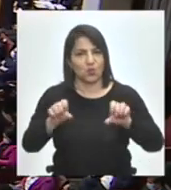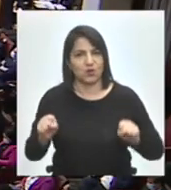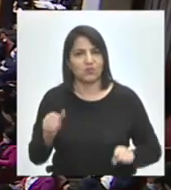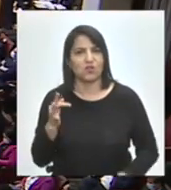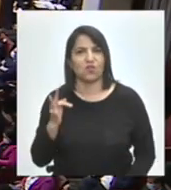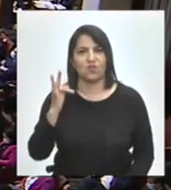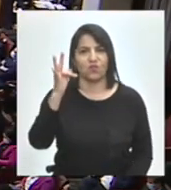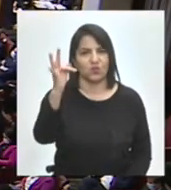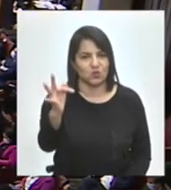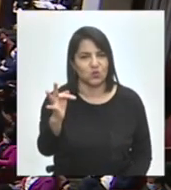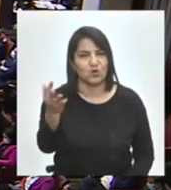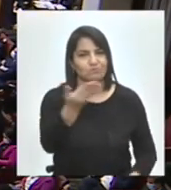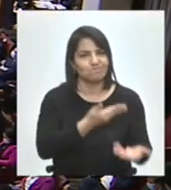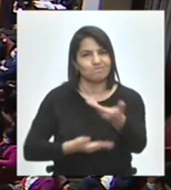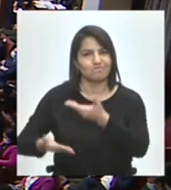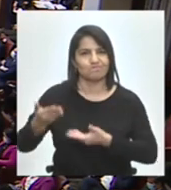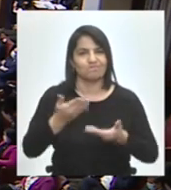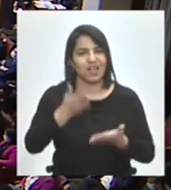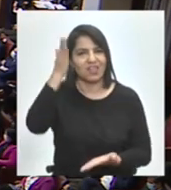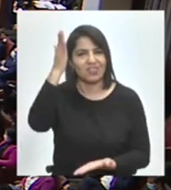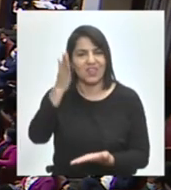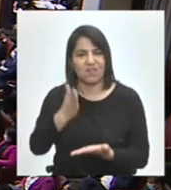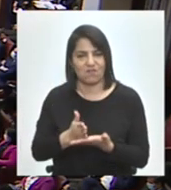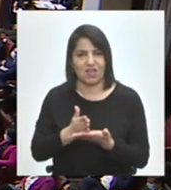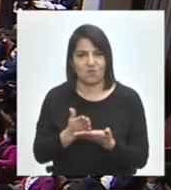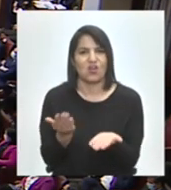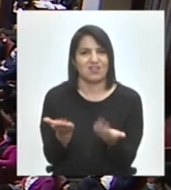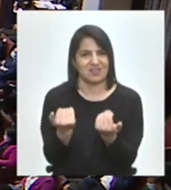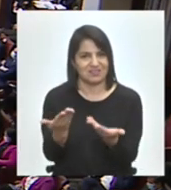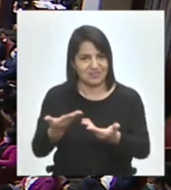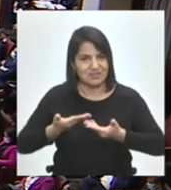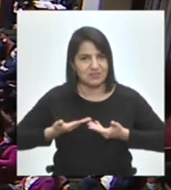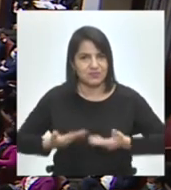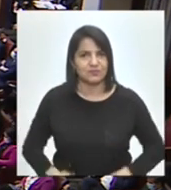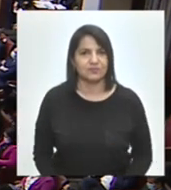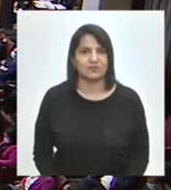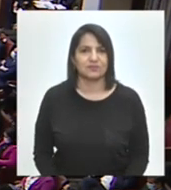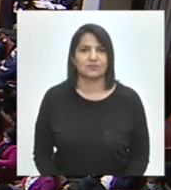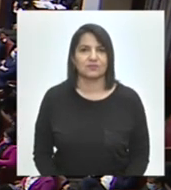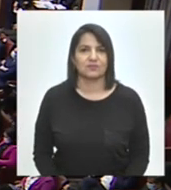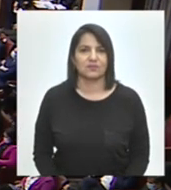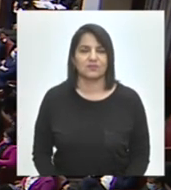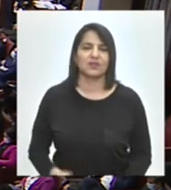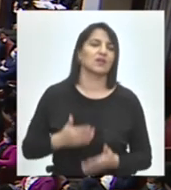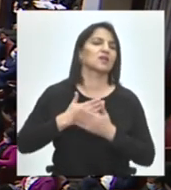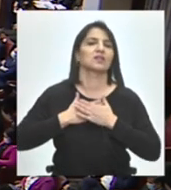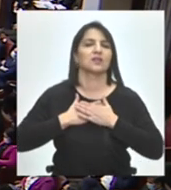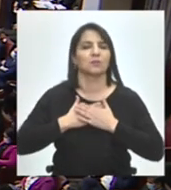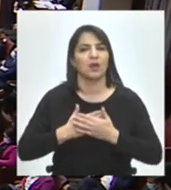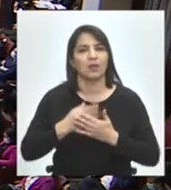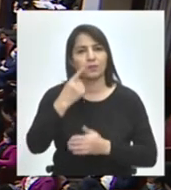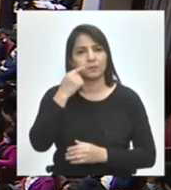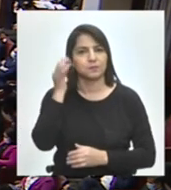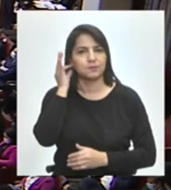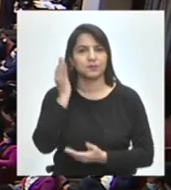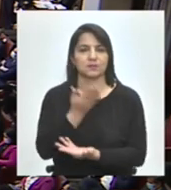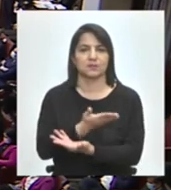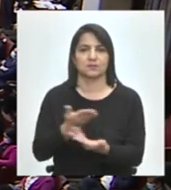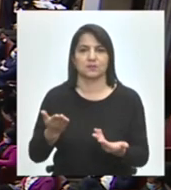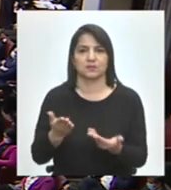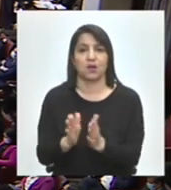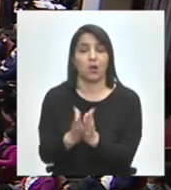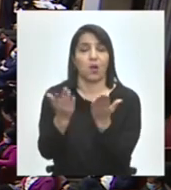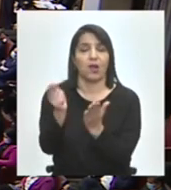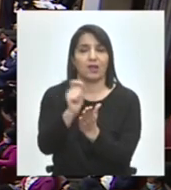futuro compartido que nos debemos y que nos merecemos. Estimadas y estimados, en su libro